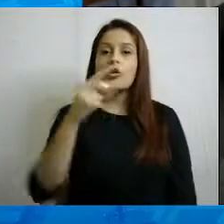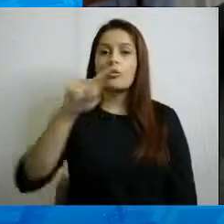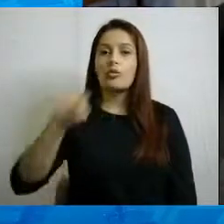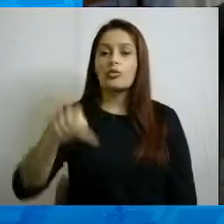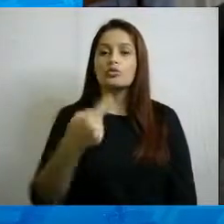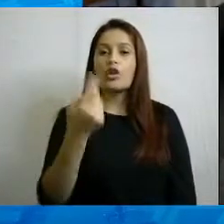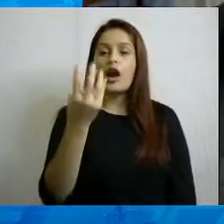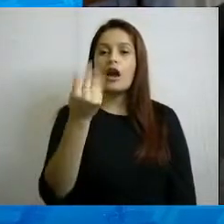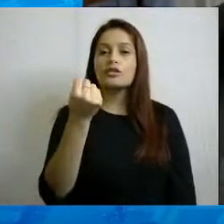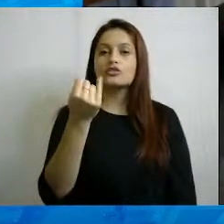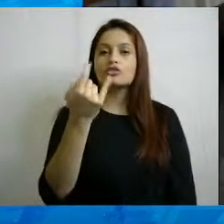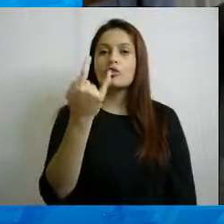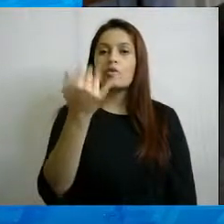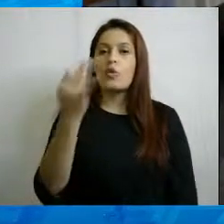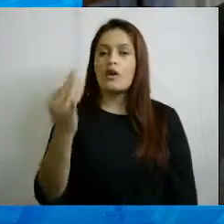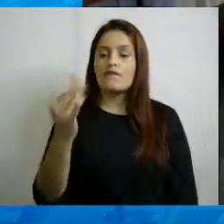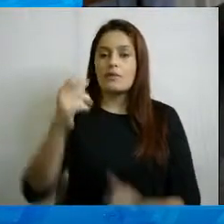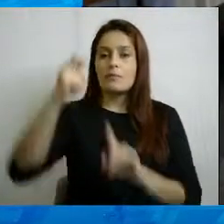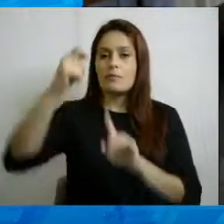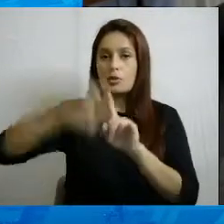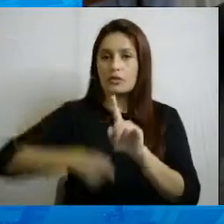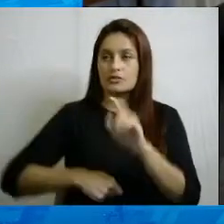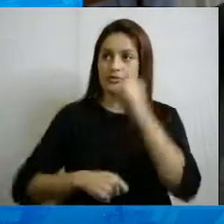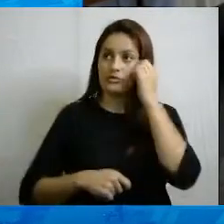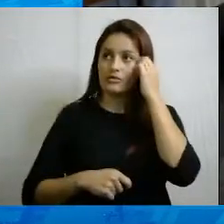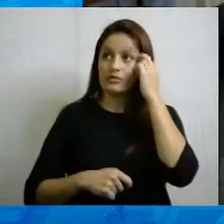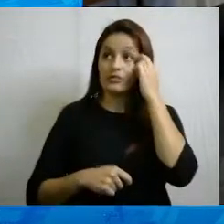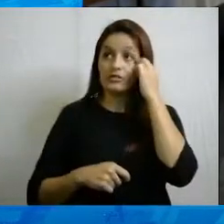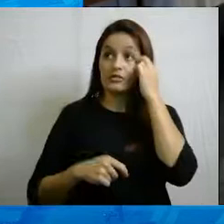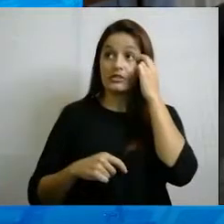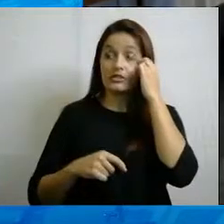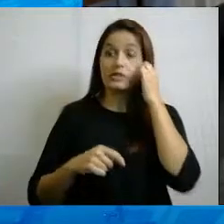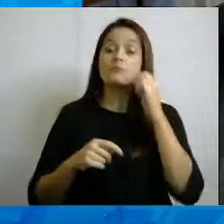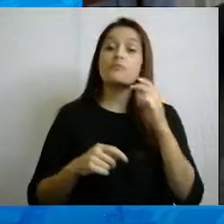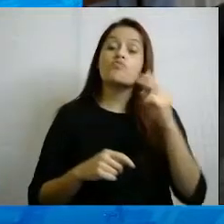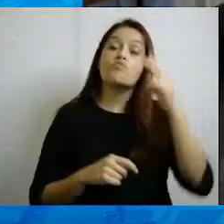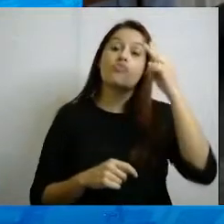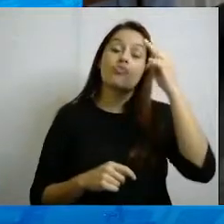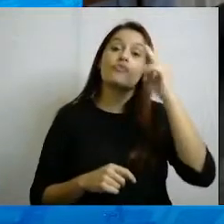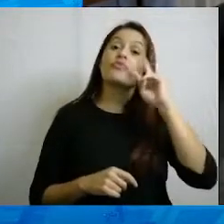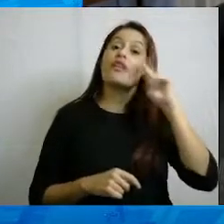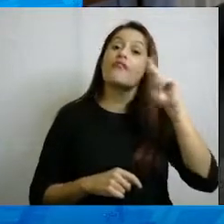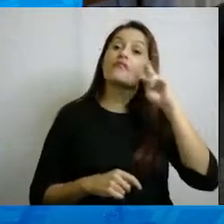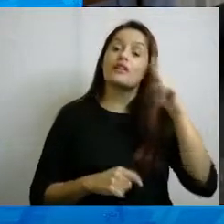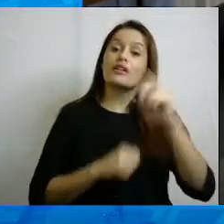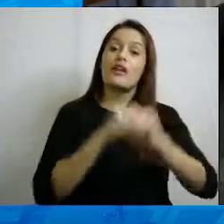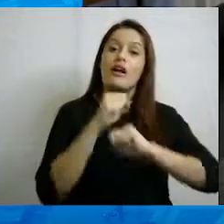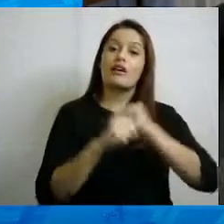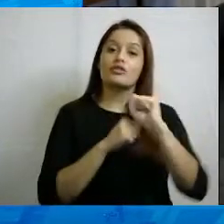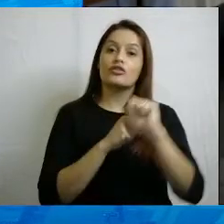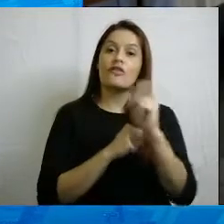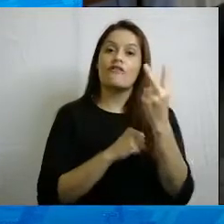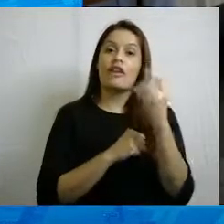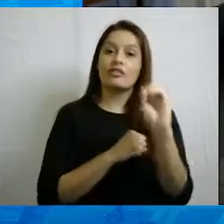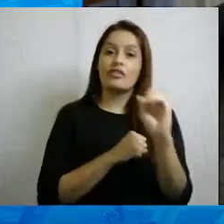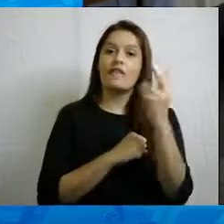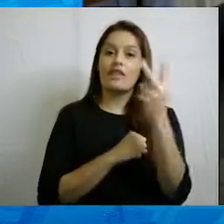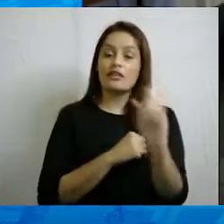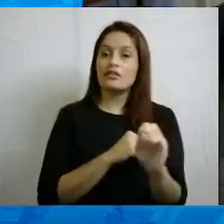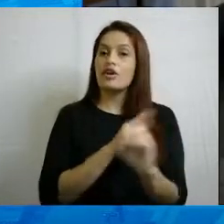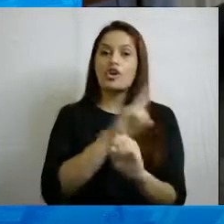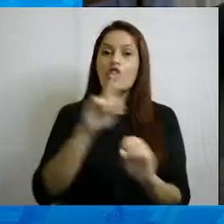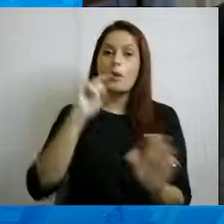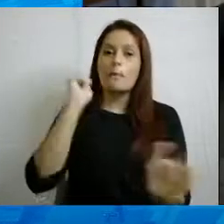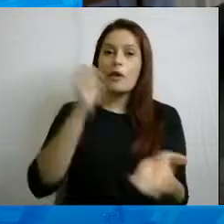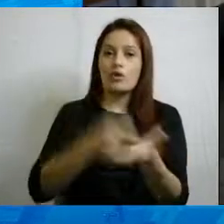42.14 UFs al mes, y dejó de pagar en el mes de abril ya del 2020, ya no canceló, de acuerdo a lo